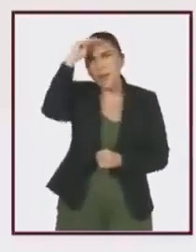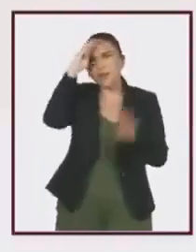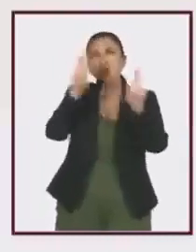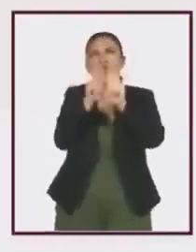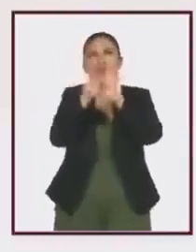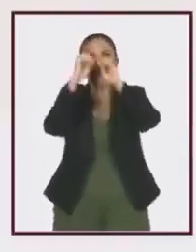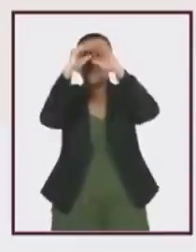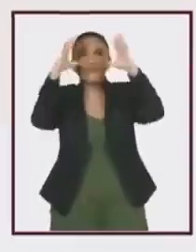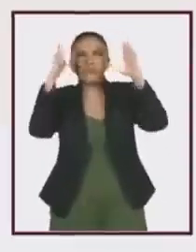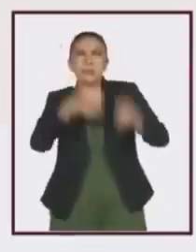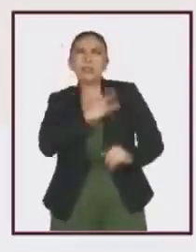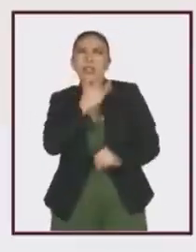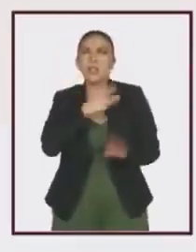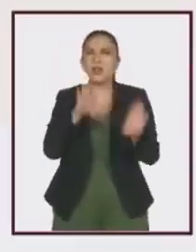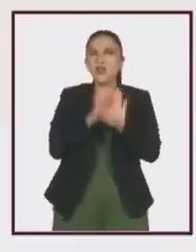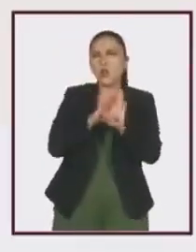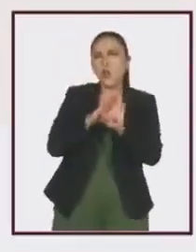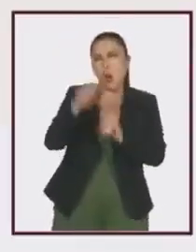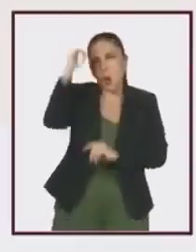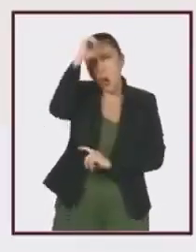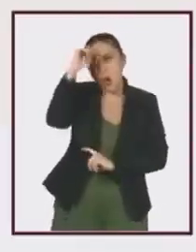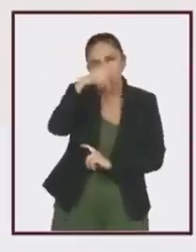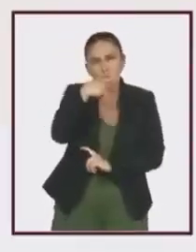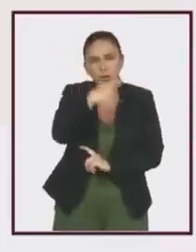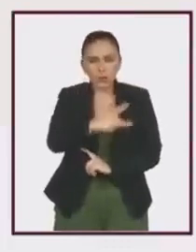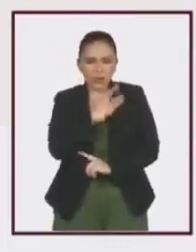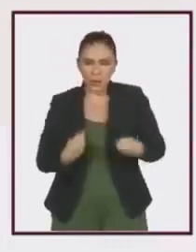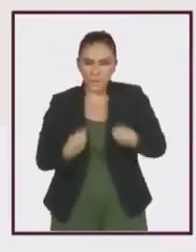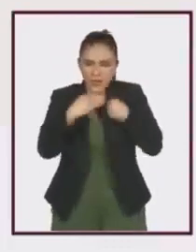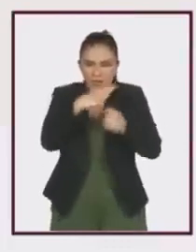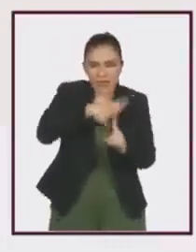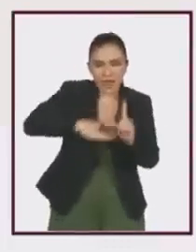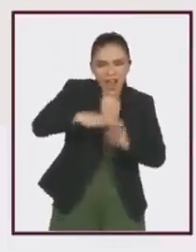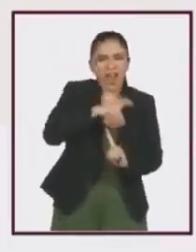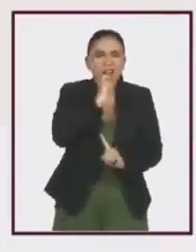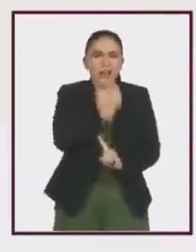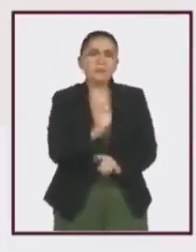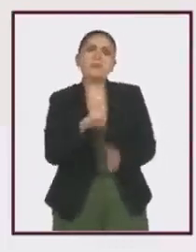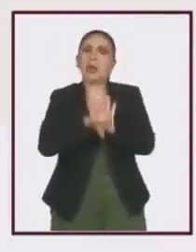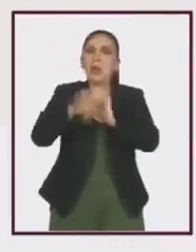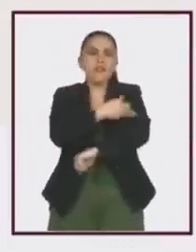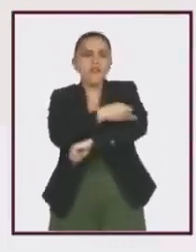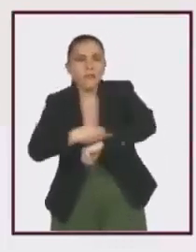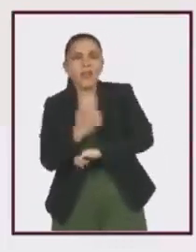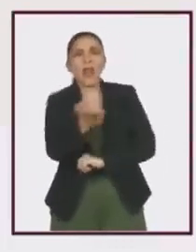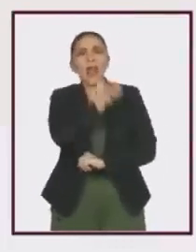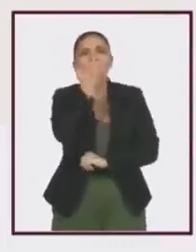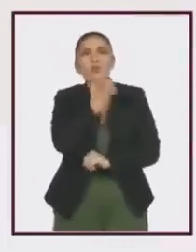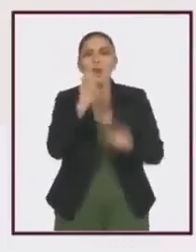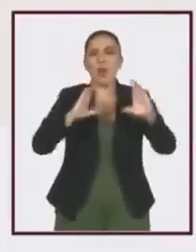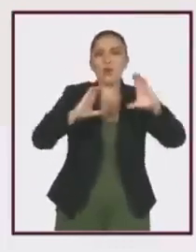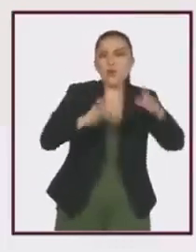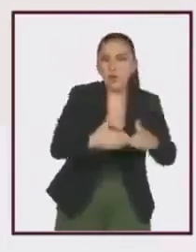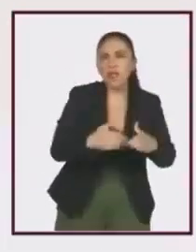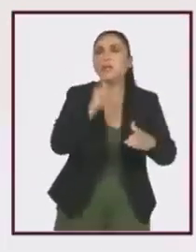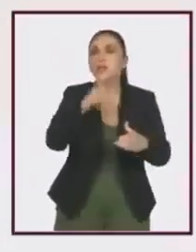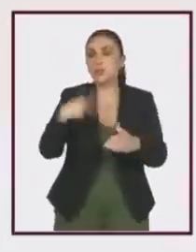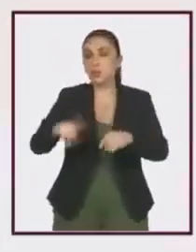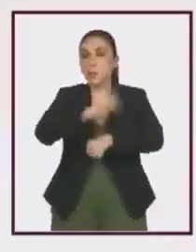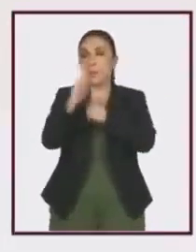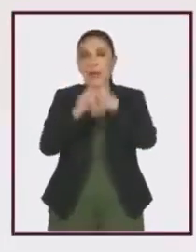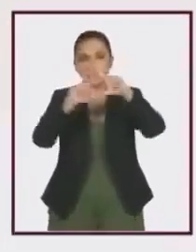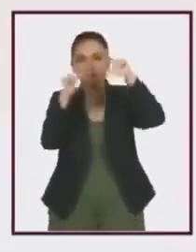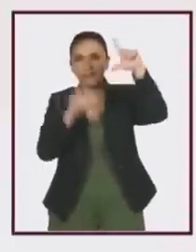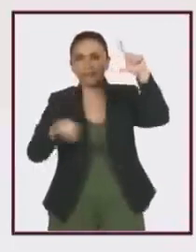hacer juicios argumentados sobre su realidad familiar, escolar, comunitaria y nacional y